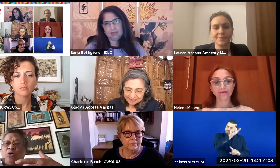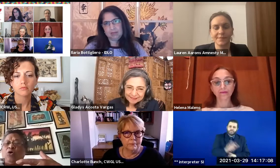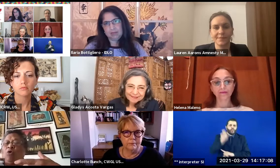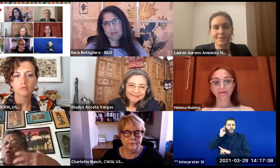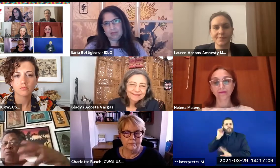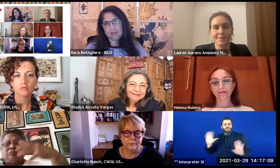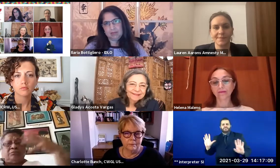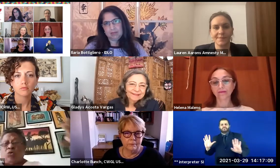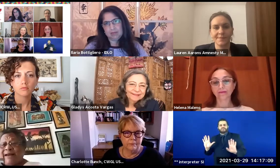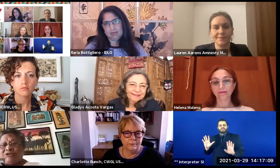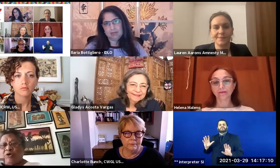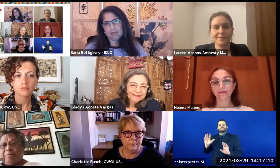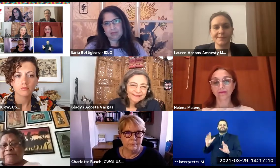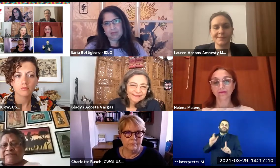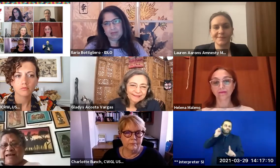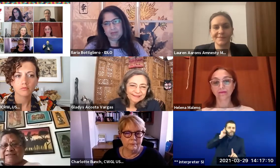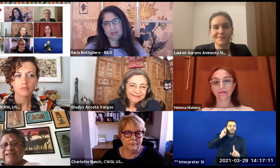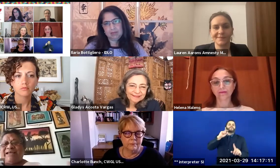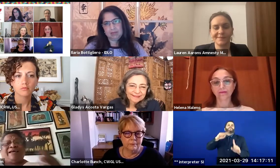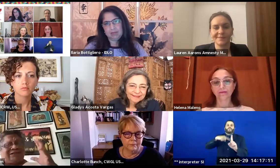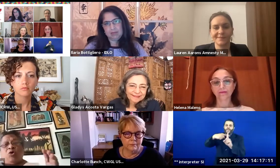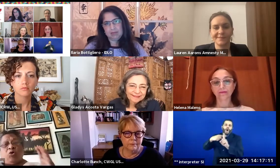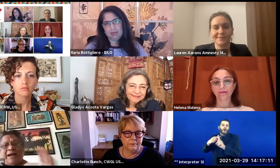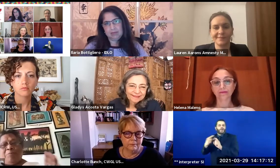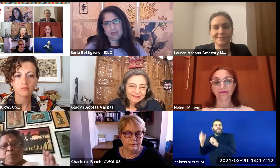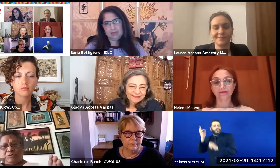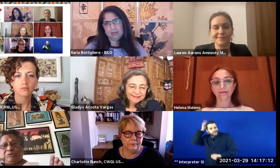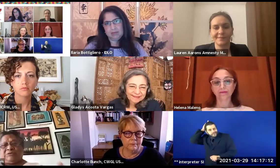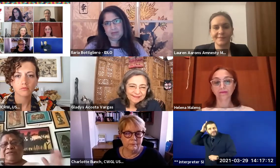originarios con derechos especiales.